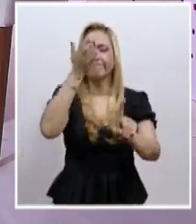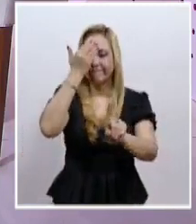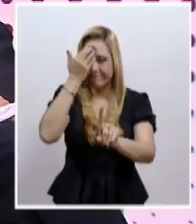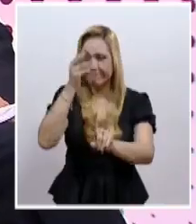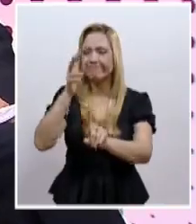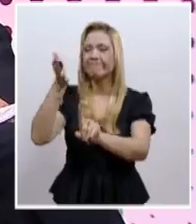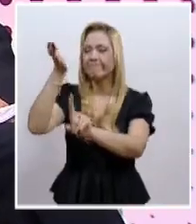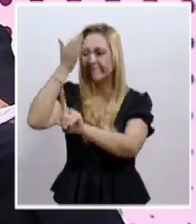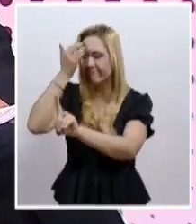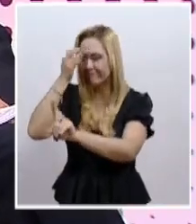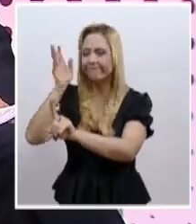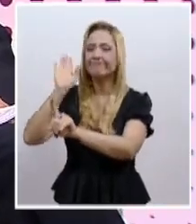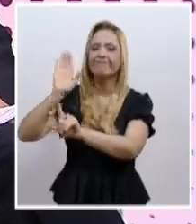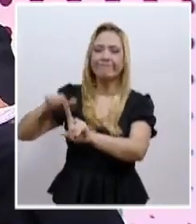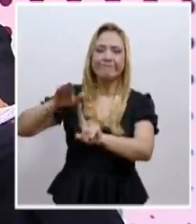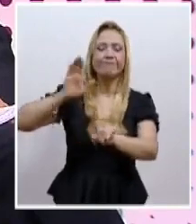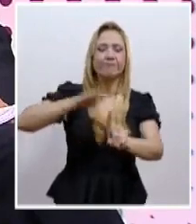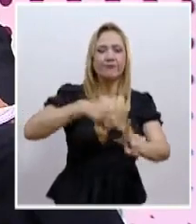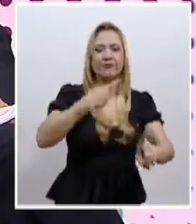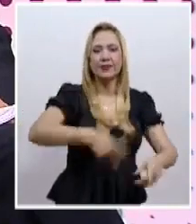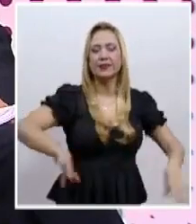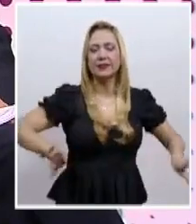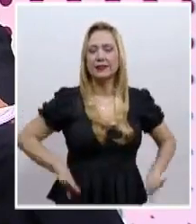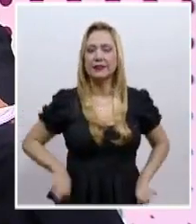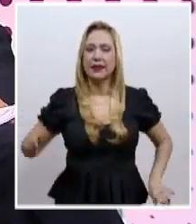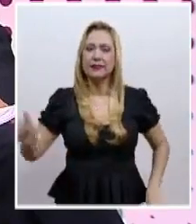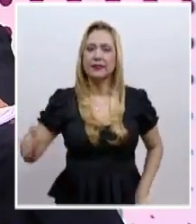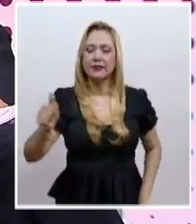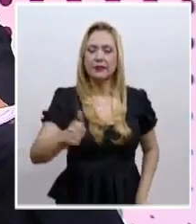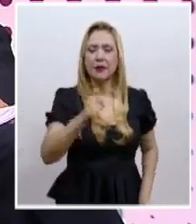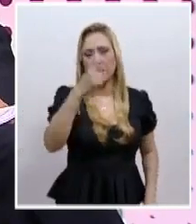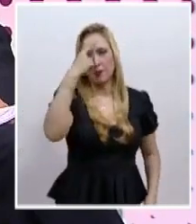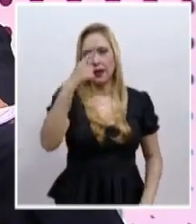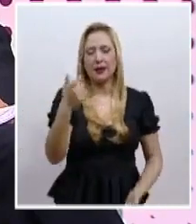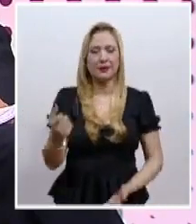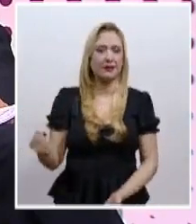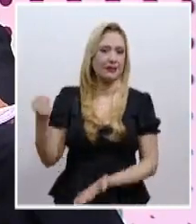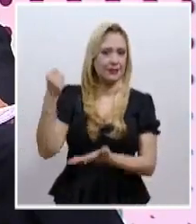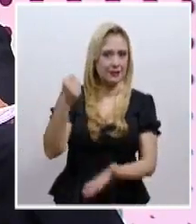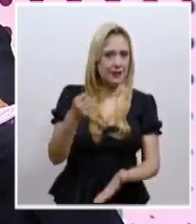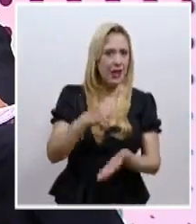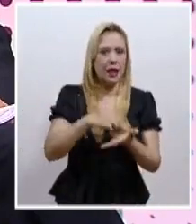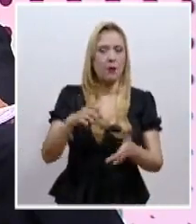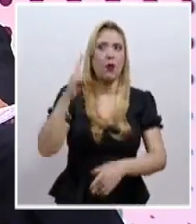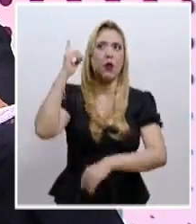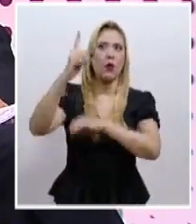cosas que vienen en los presupuestos que se proponen para el año que entra.